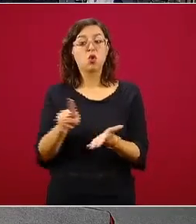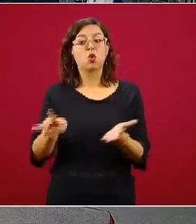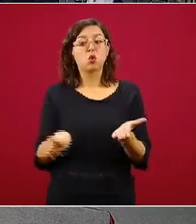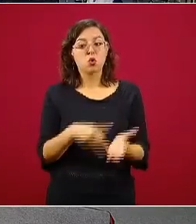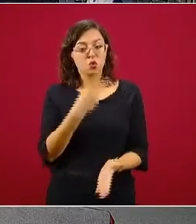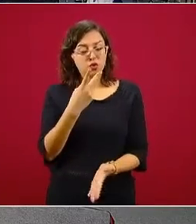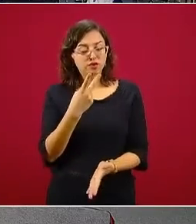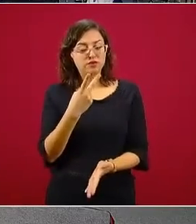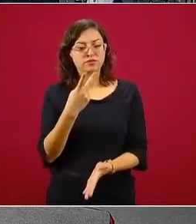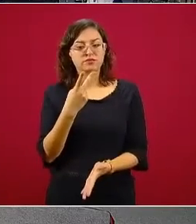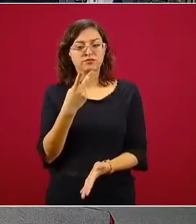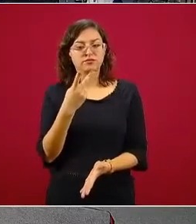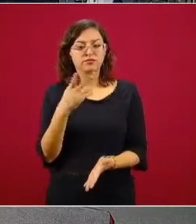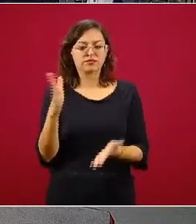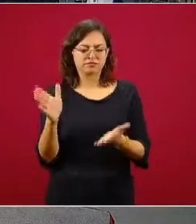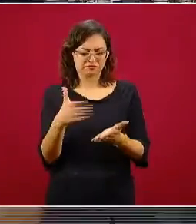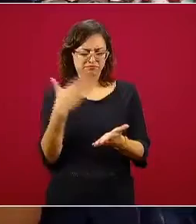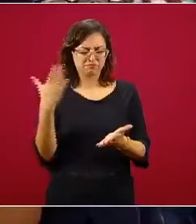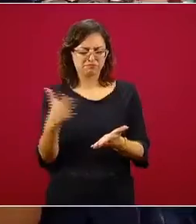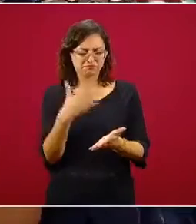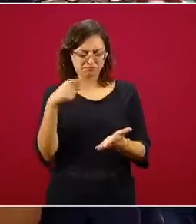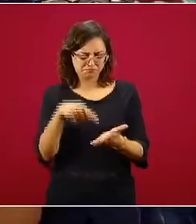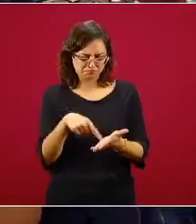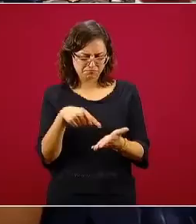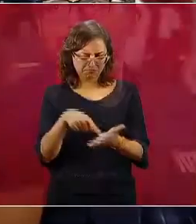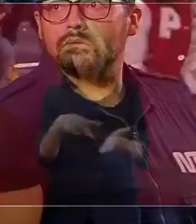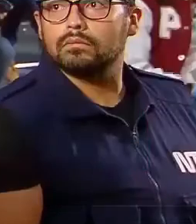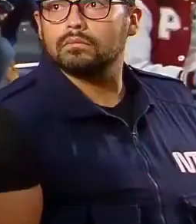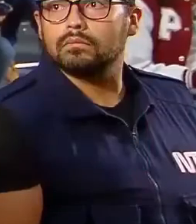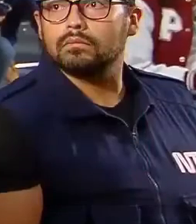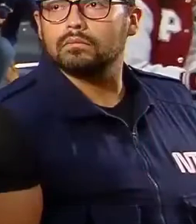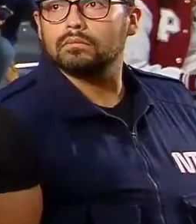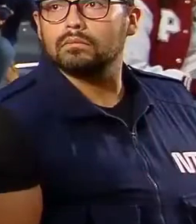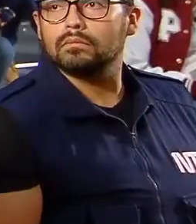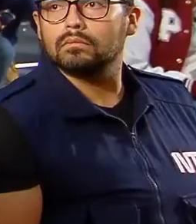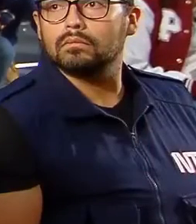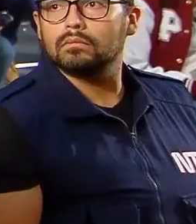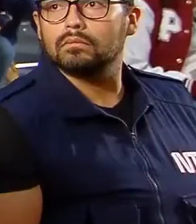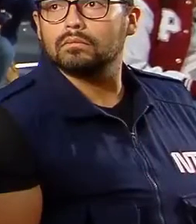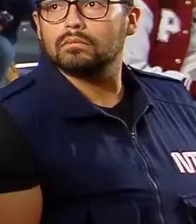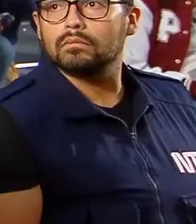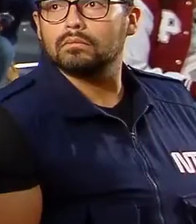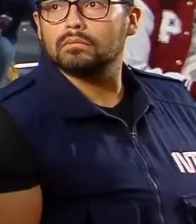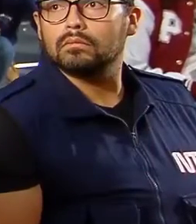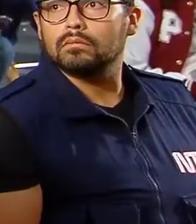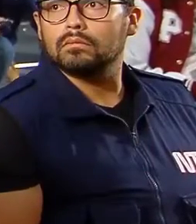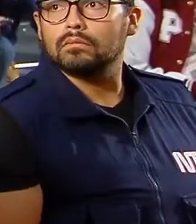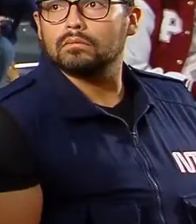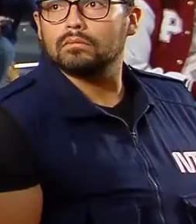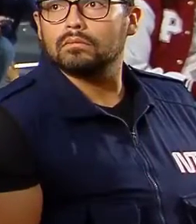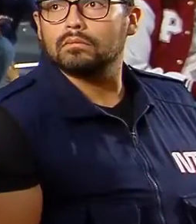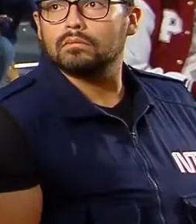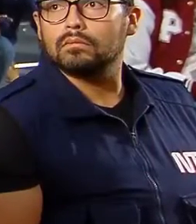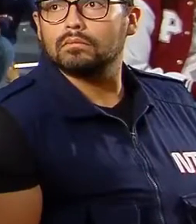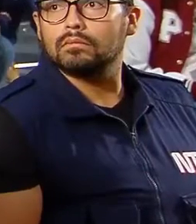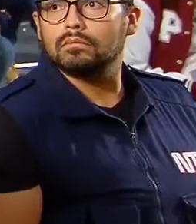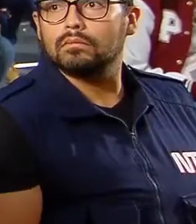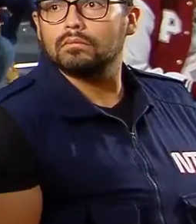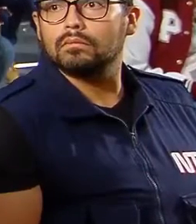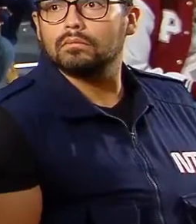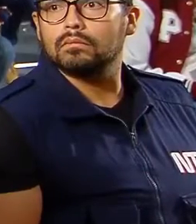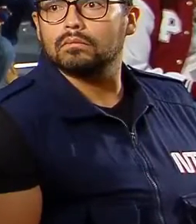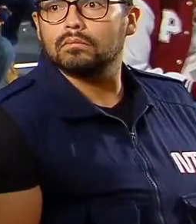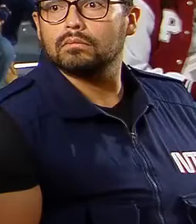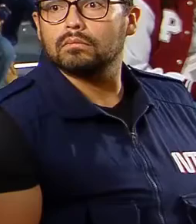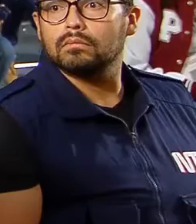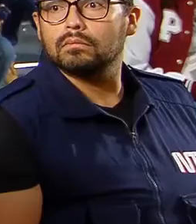ese libro, después de una ojeada que le di, en que usted mintió que él ganó esas elecciones. Cabe señalar que